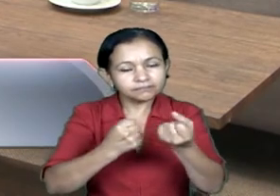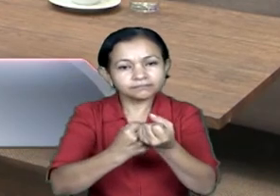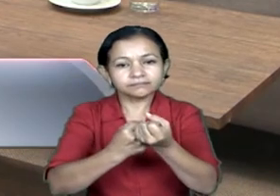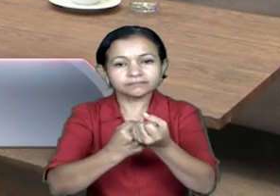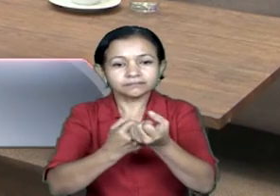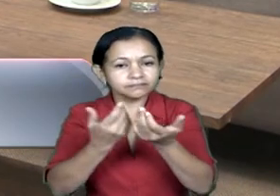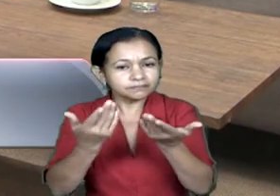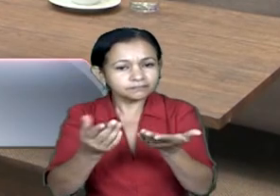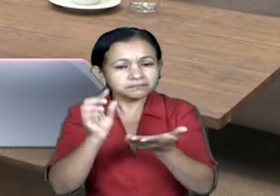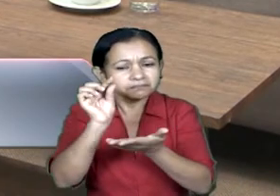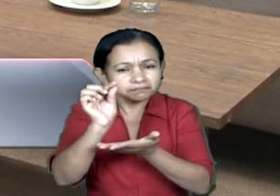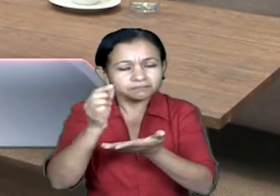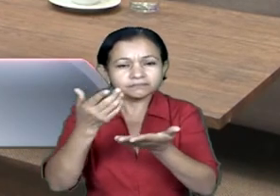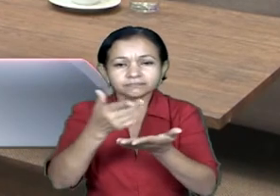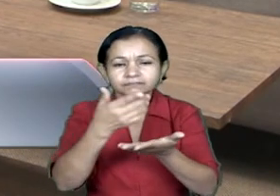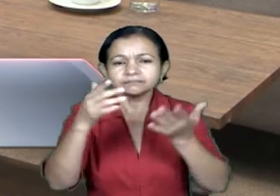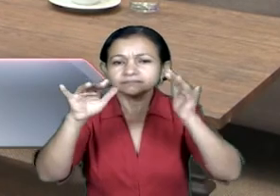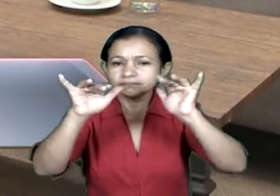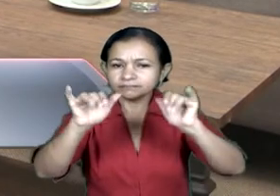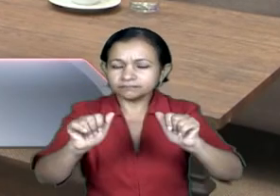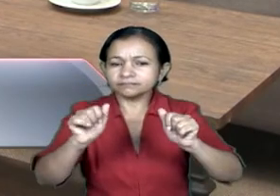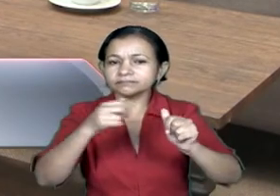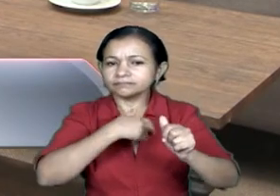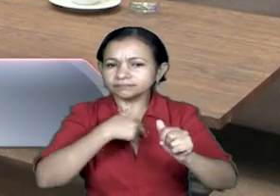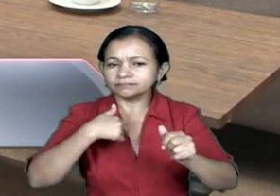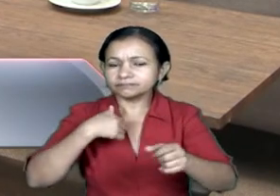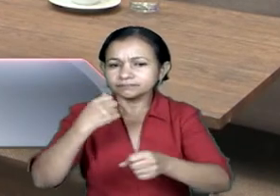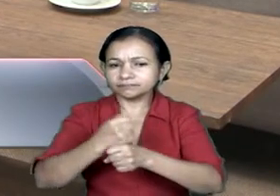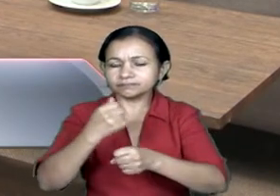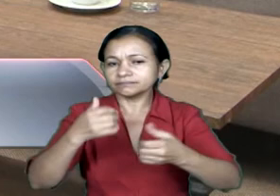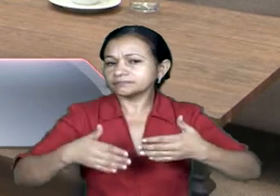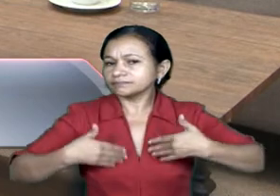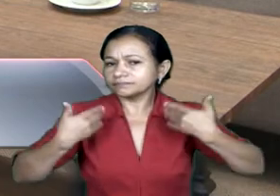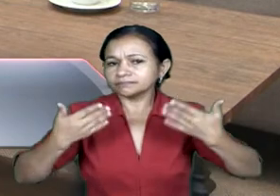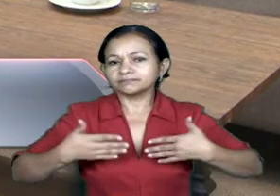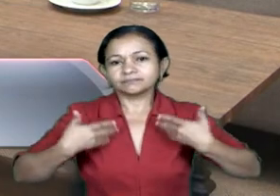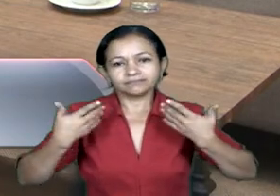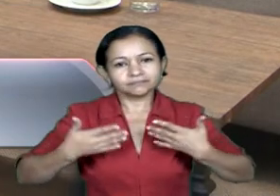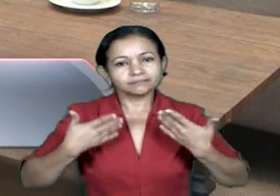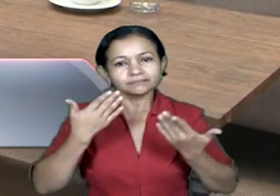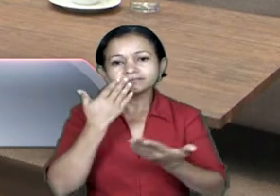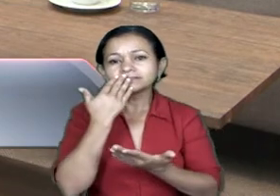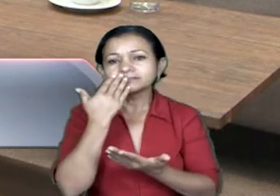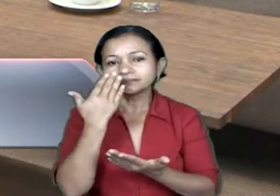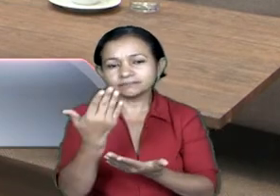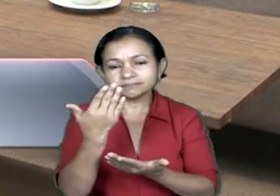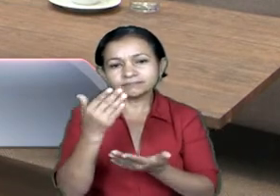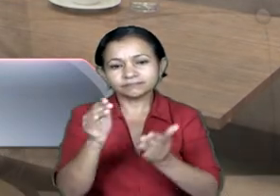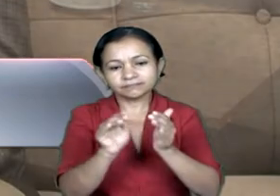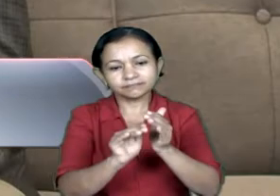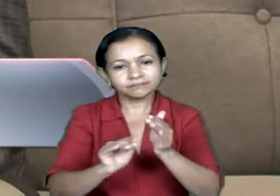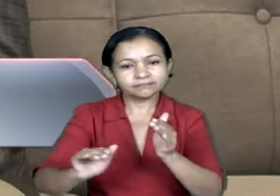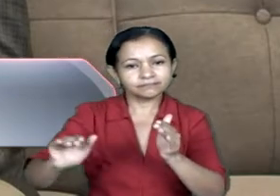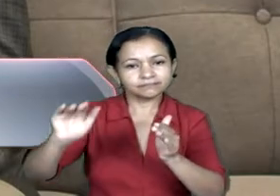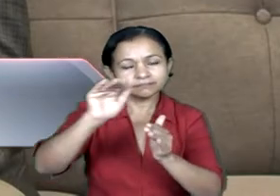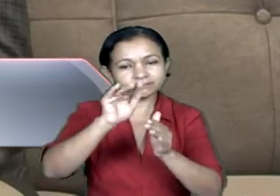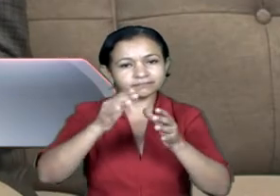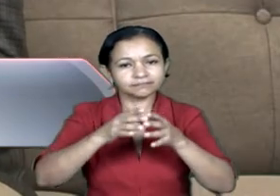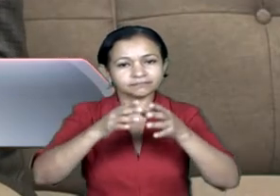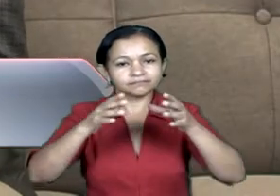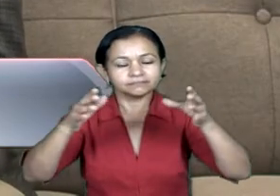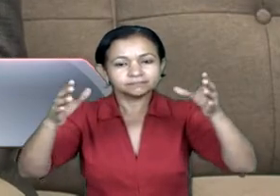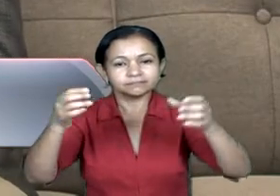técnica, ¿no? Ellos ya están muy contentos, muy contentos. Ya pueden aumentar